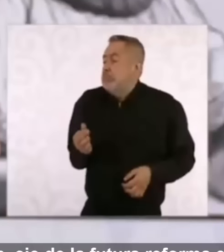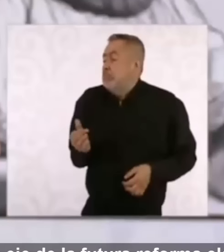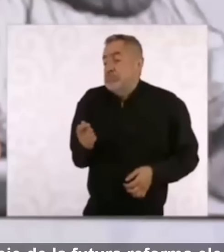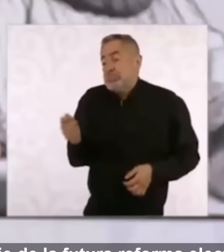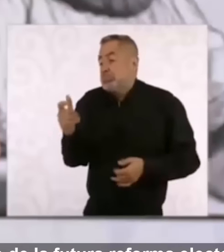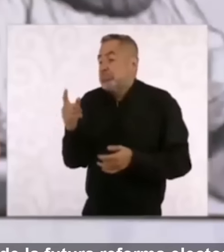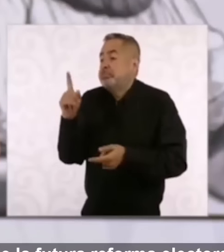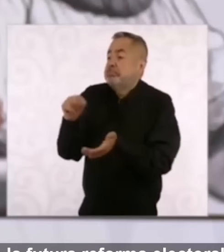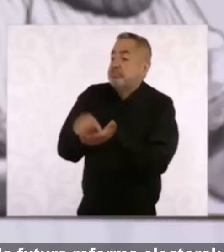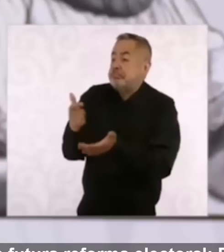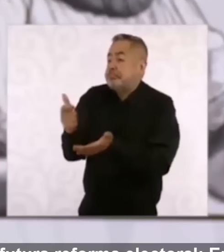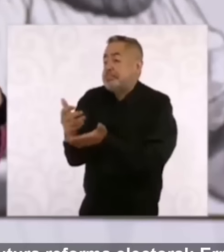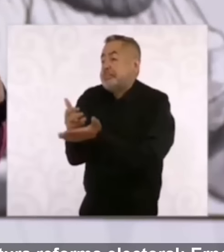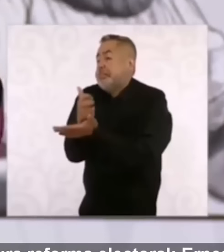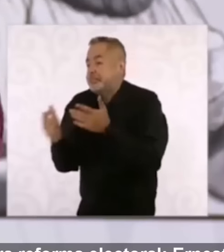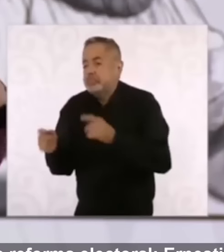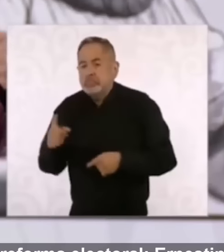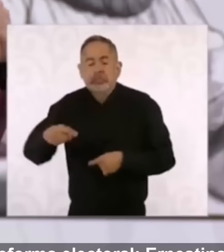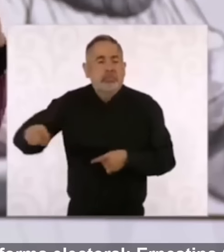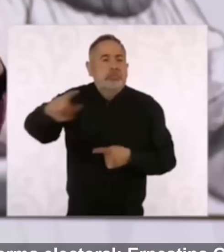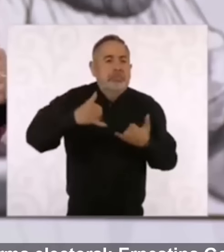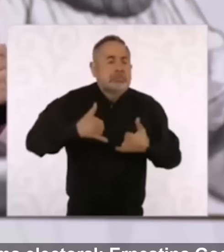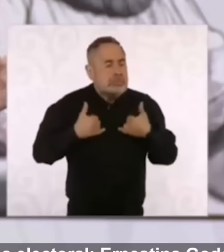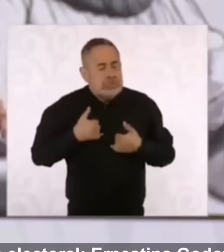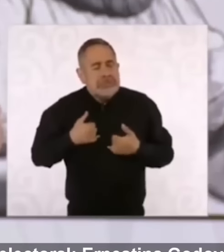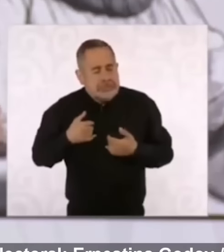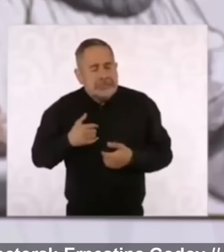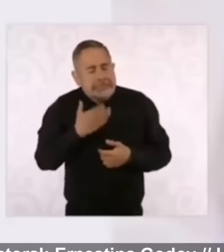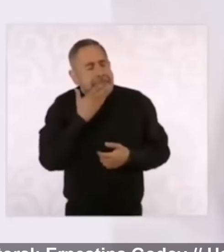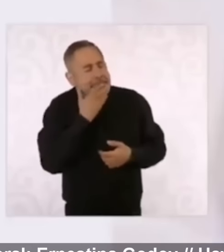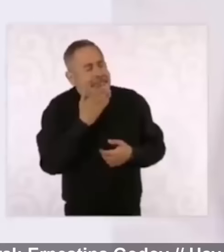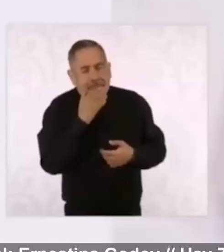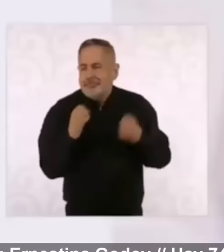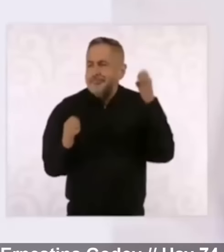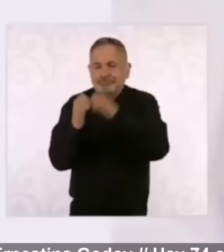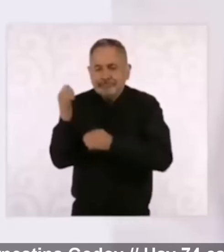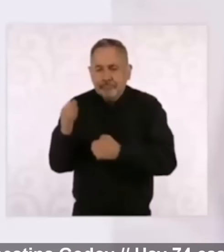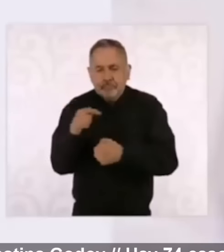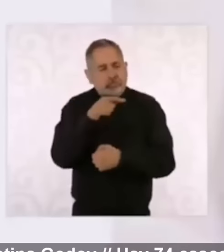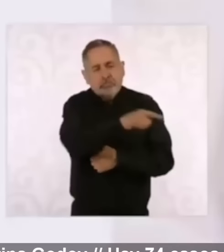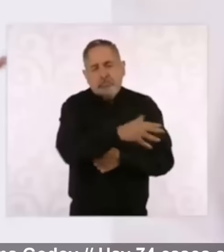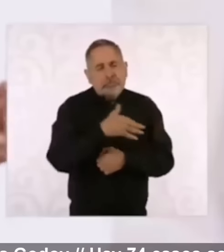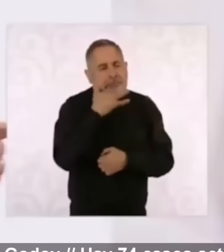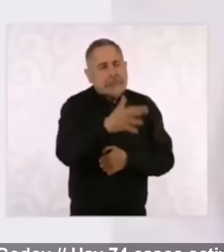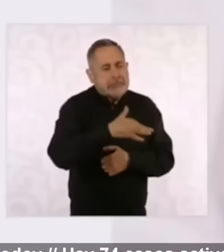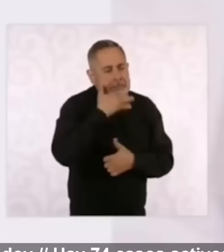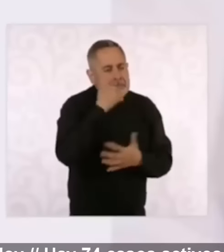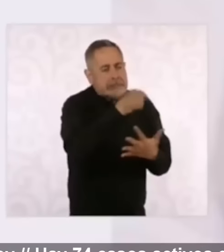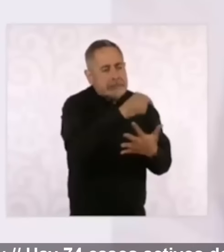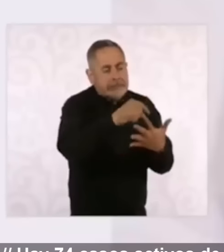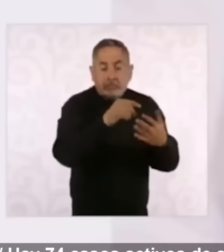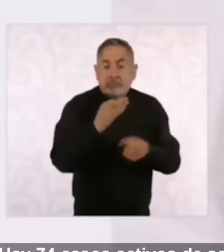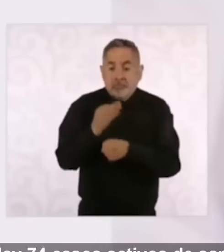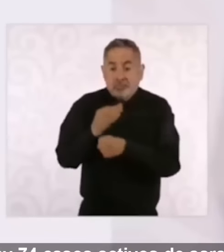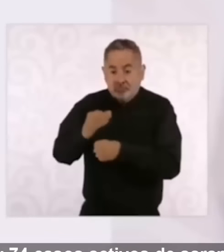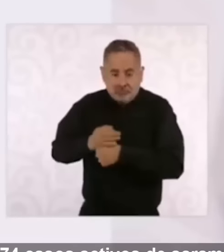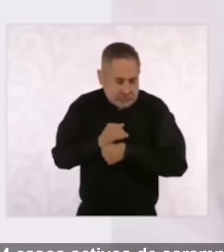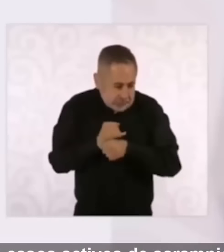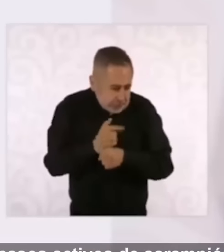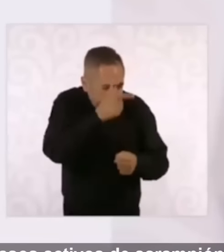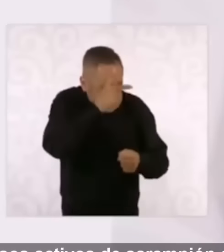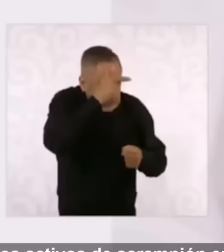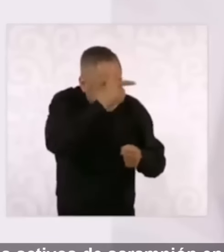esquemas de blanqueo. Son algunos de los múltiples esquemas de lavado de dinero que está encontrando la